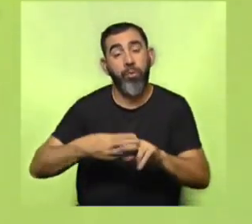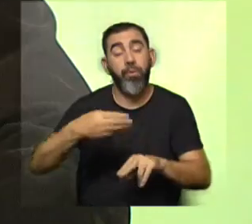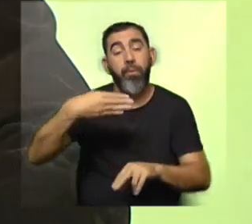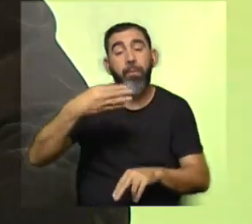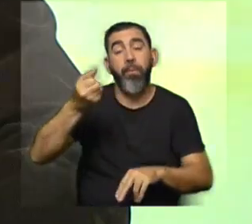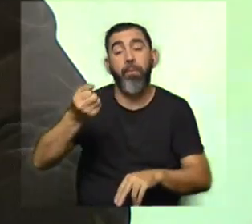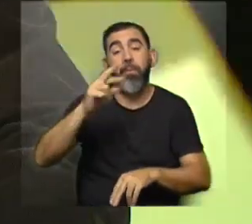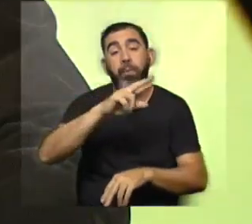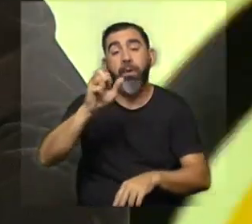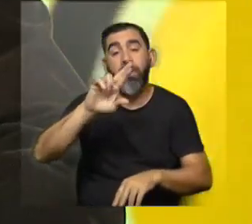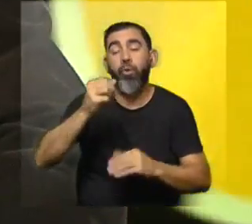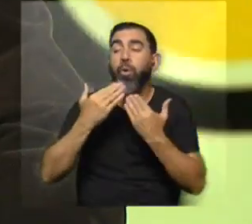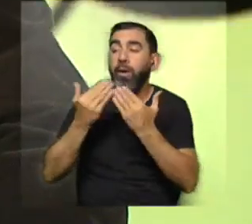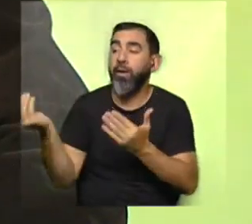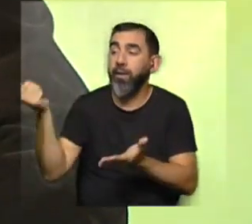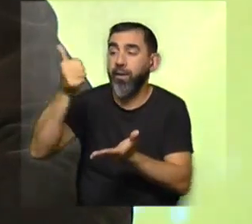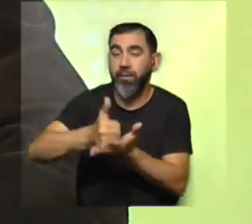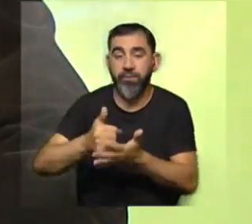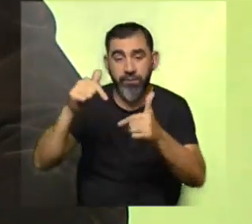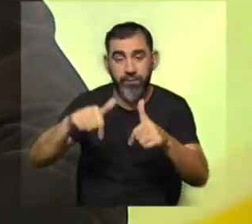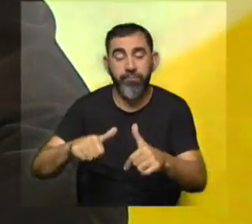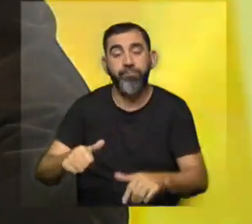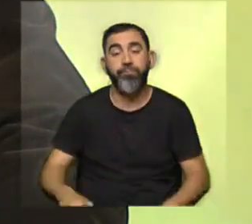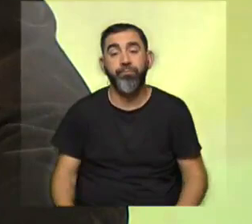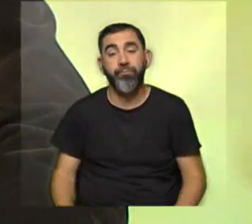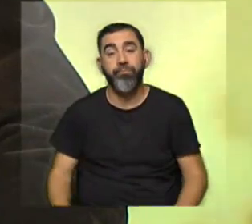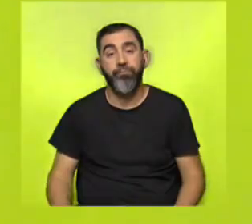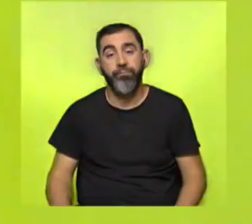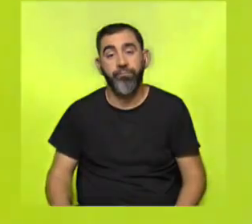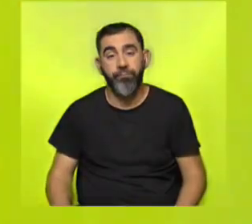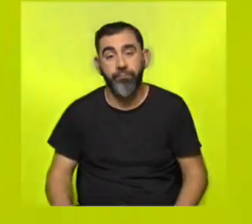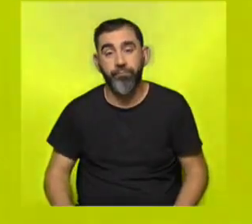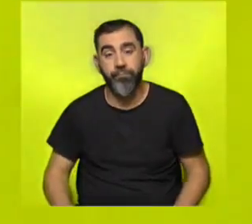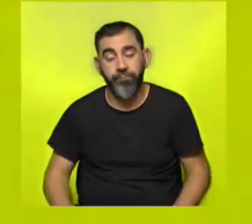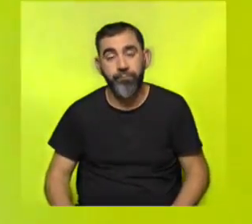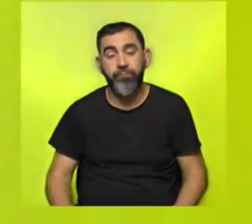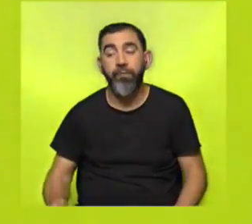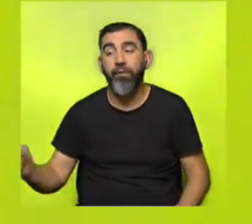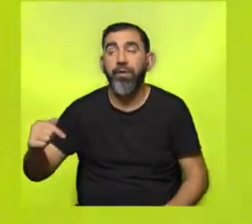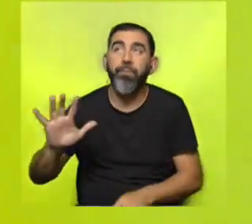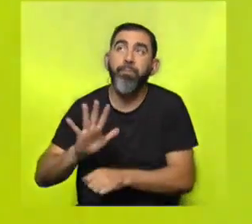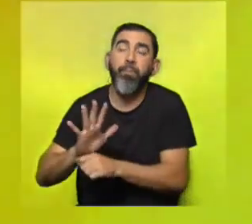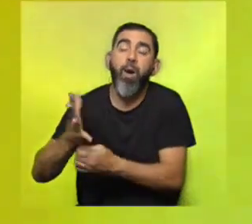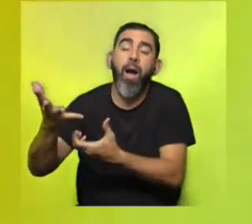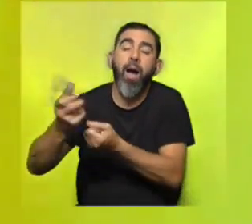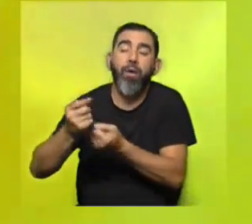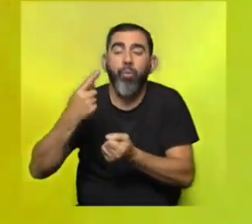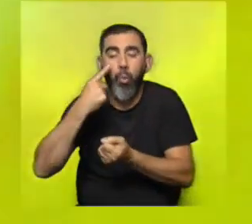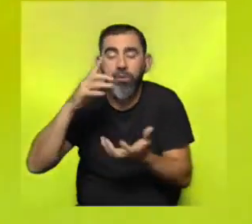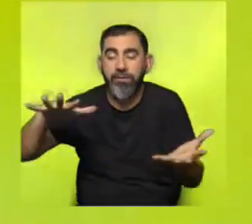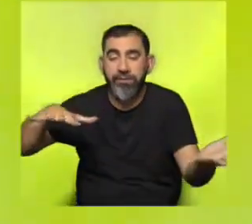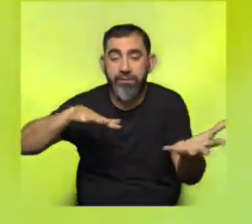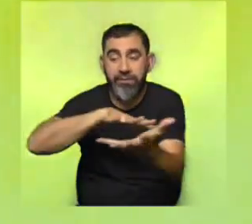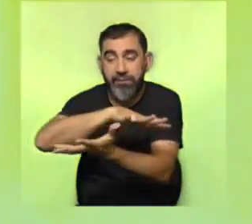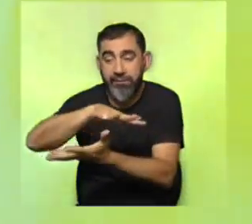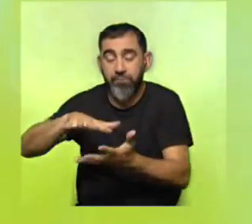muchas gracias por acompañarnos en Sobre Ciencia, por venir a ayudarnos a hacer un estado de situación de algo